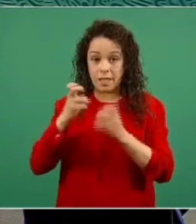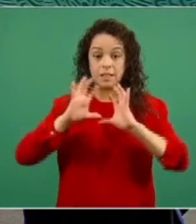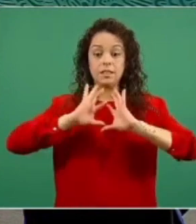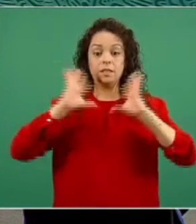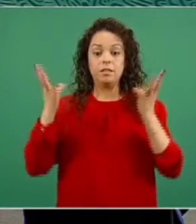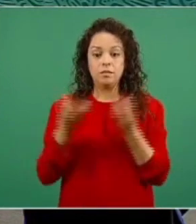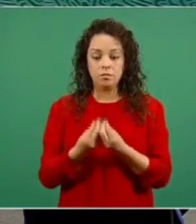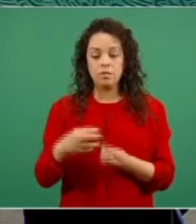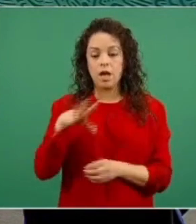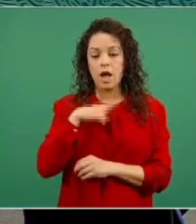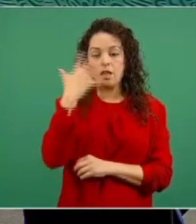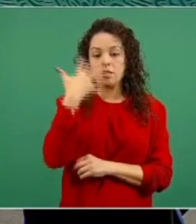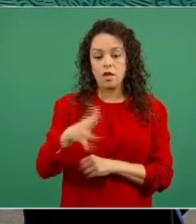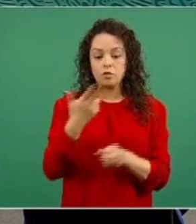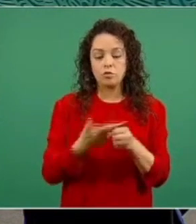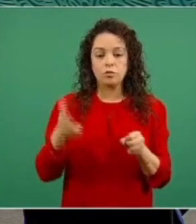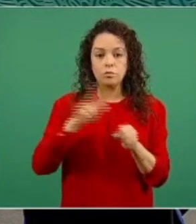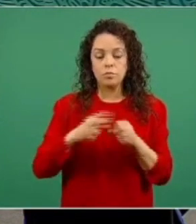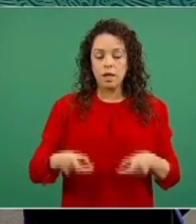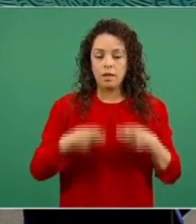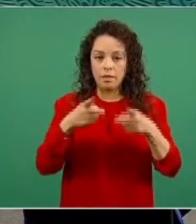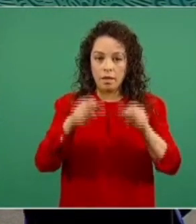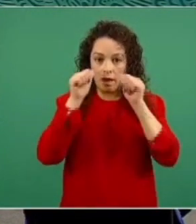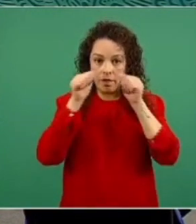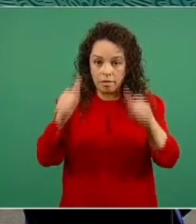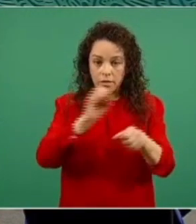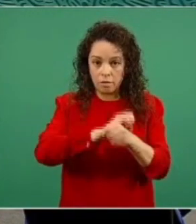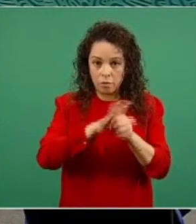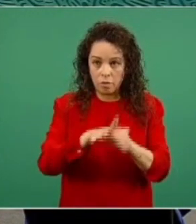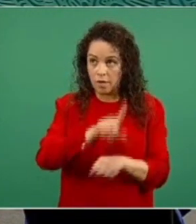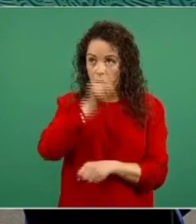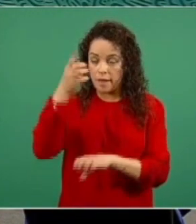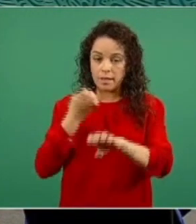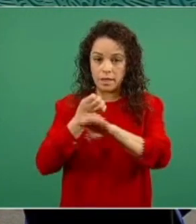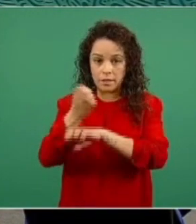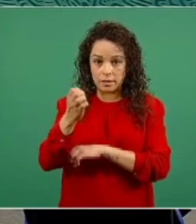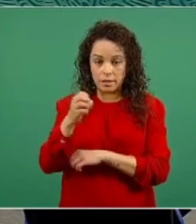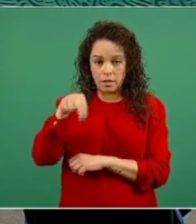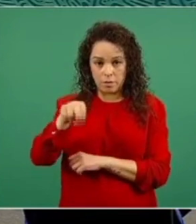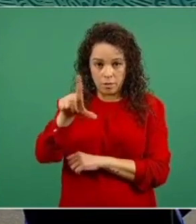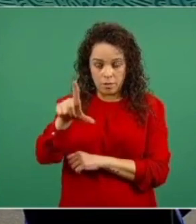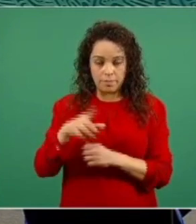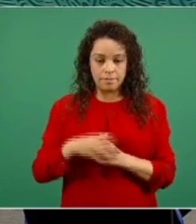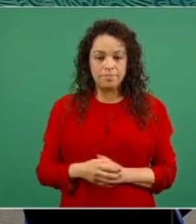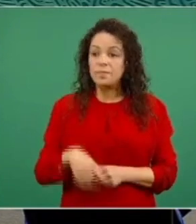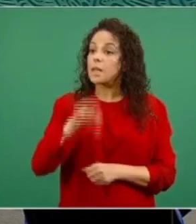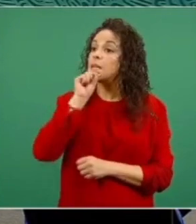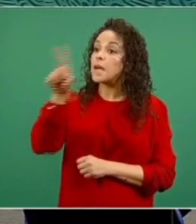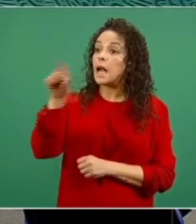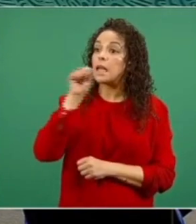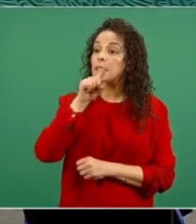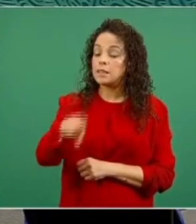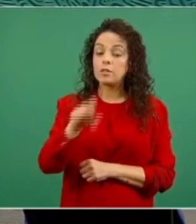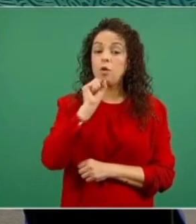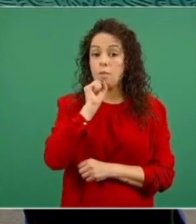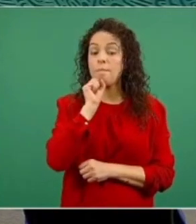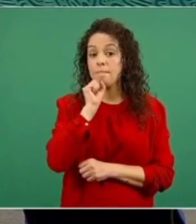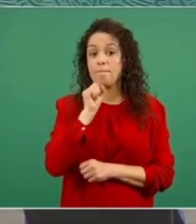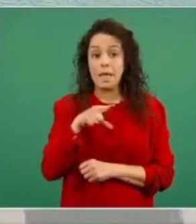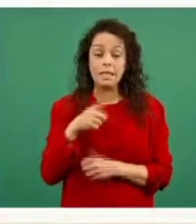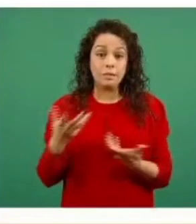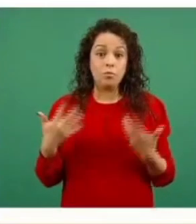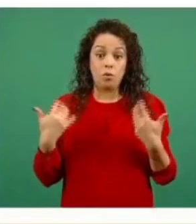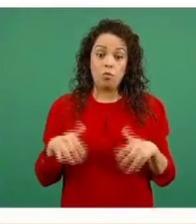10 hospitales atendiendo COVID en el caso de Nuevo León. Jalisco también es un caso muy emblemático. Tenemos en